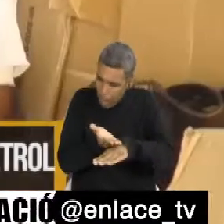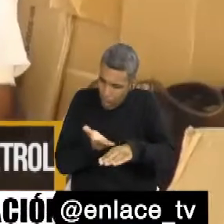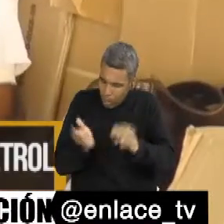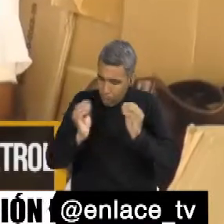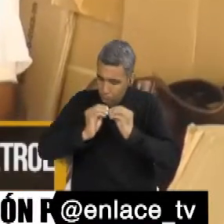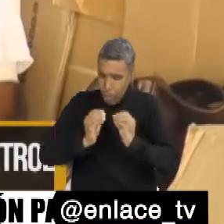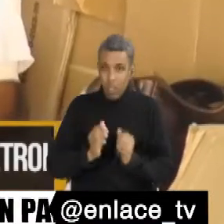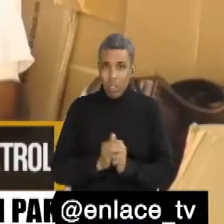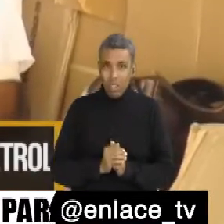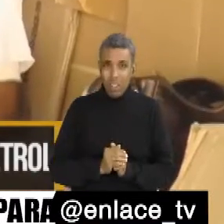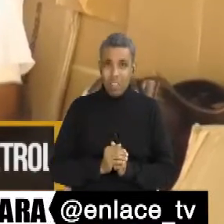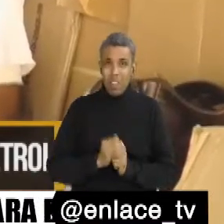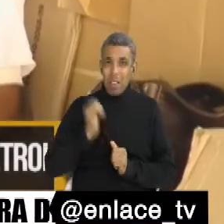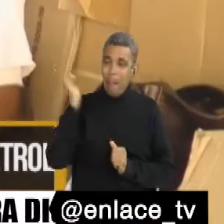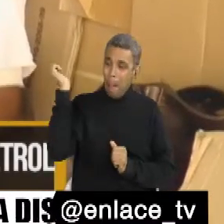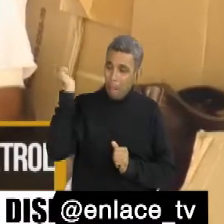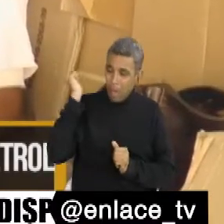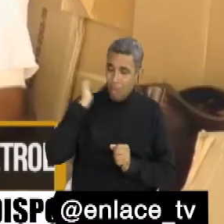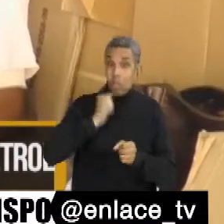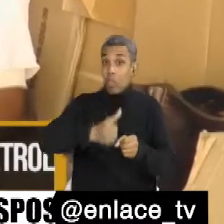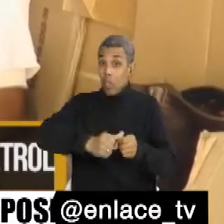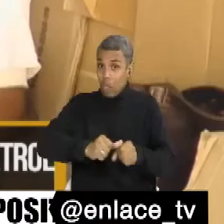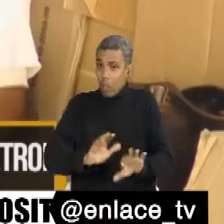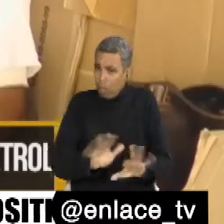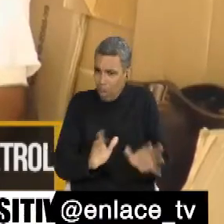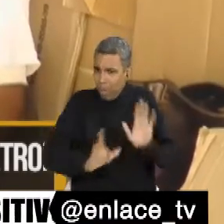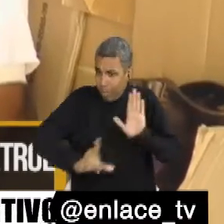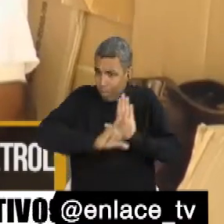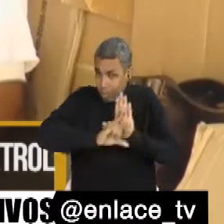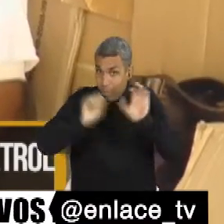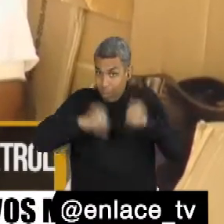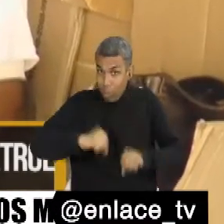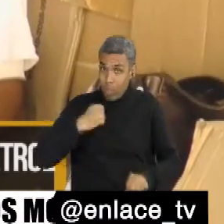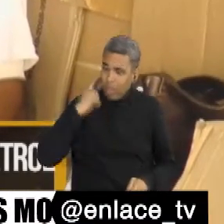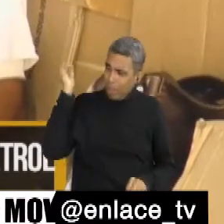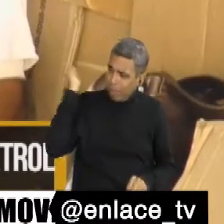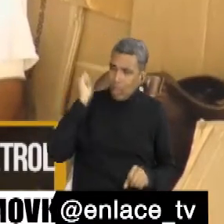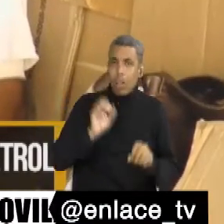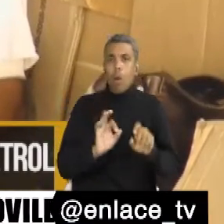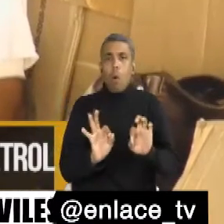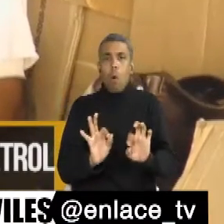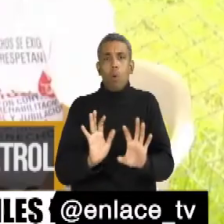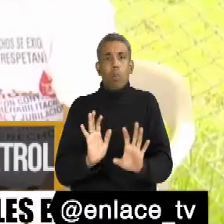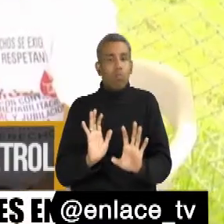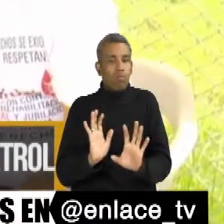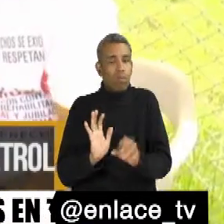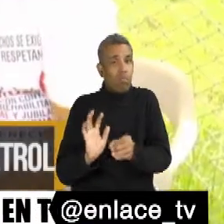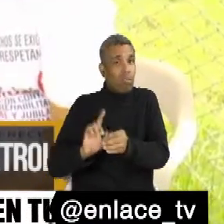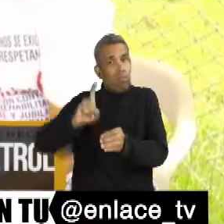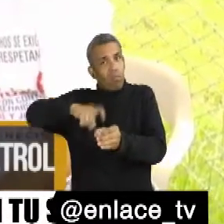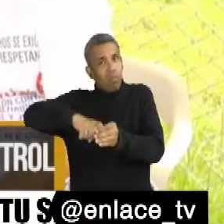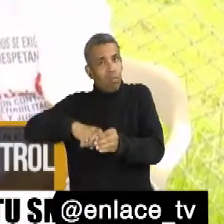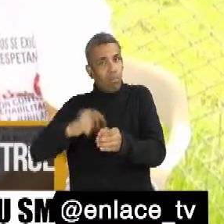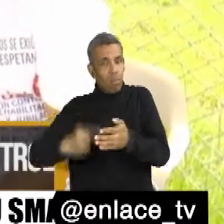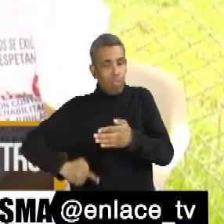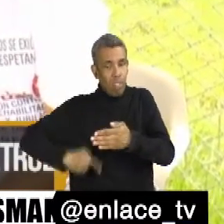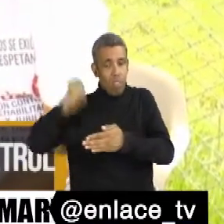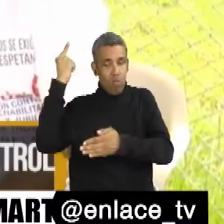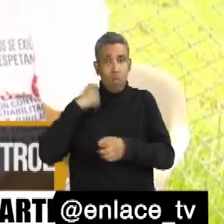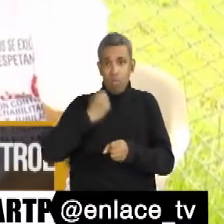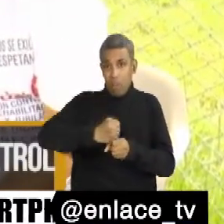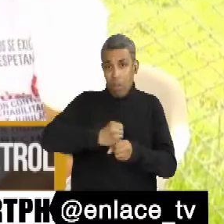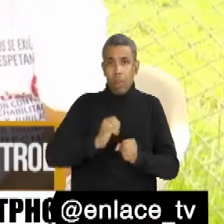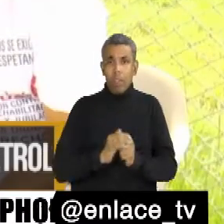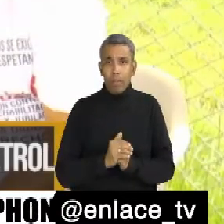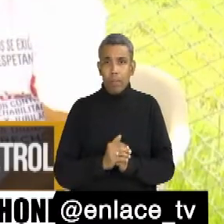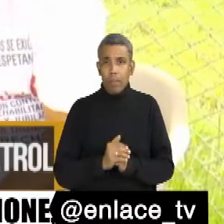la pensión directa con Ecopetrol, que la tenemos, o el reintegro inmediato. Y sería que se nos reconozca